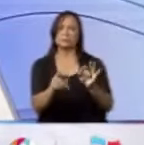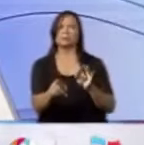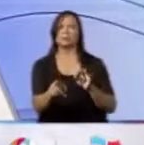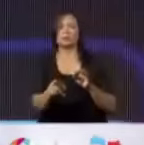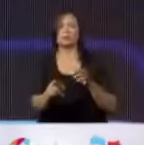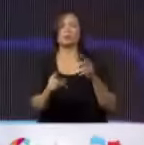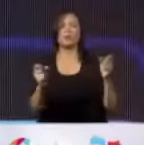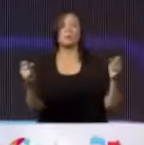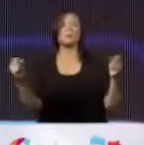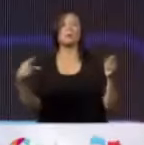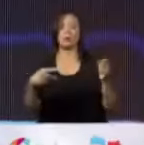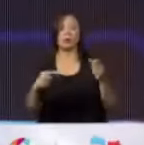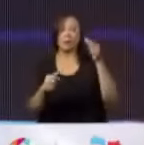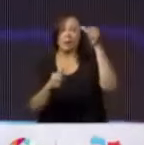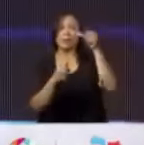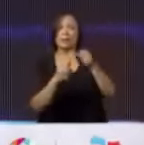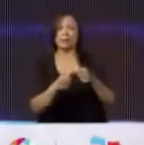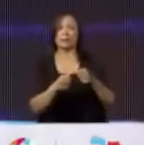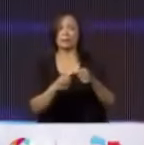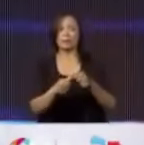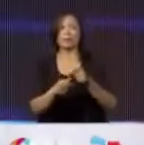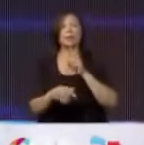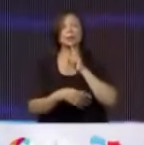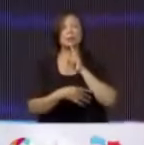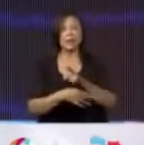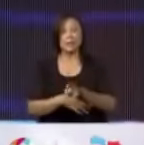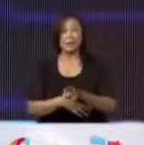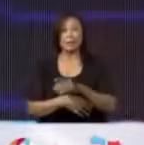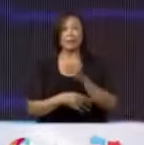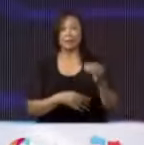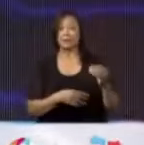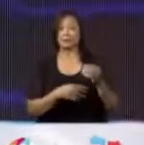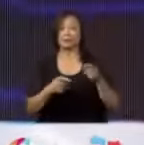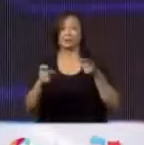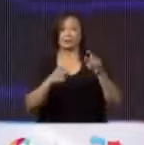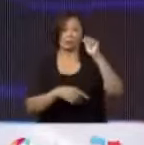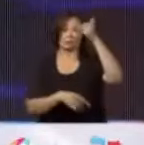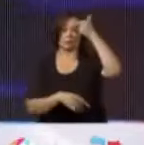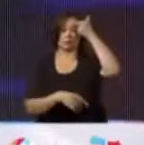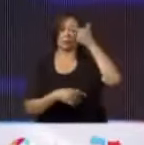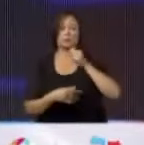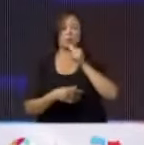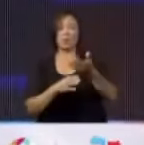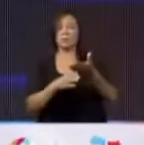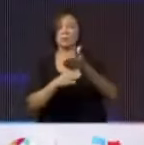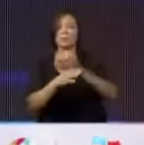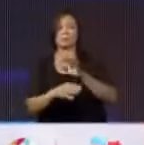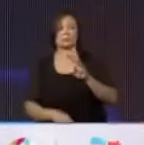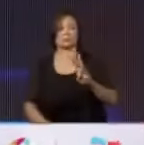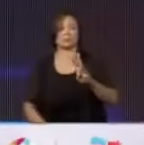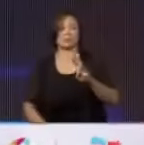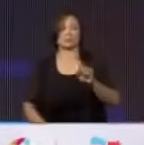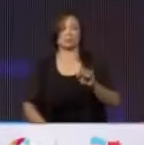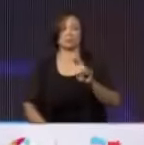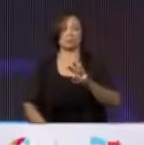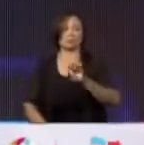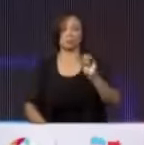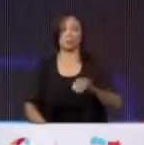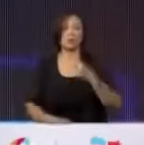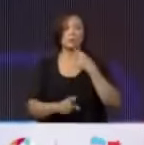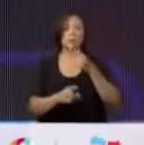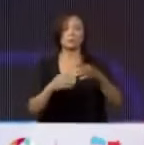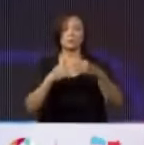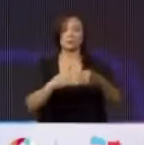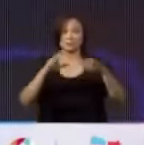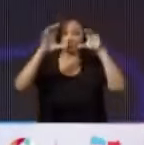Sí, como réplica, recordar que en realidad durante esta gestión de gobierno no se ha crecido a 6.2%, como ha